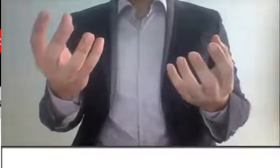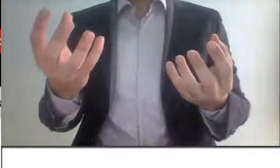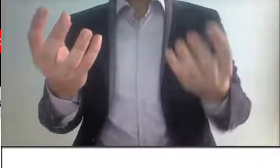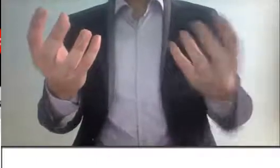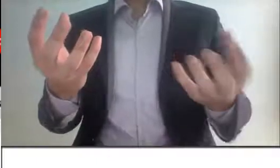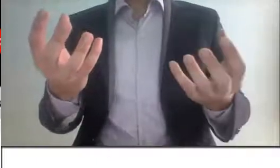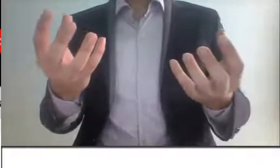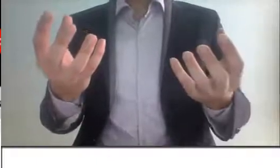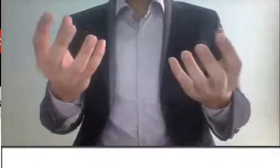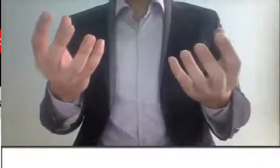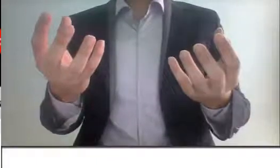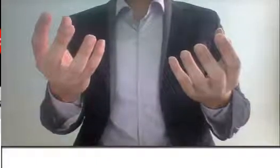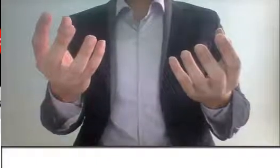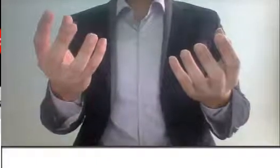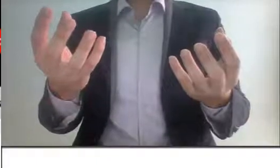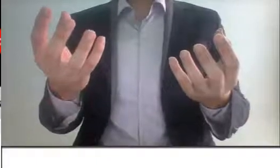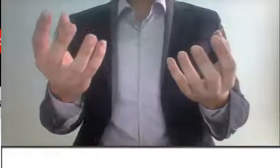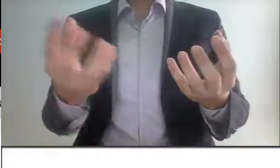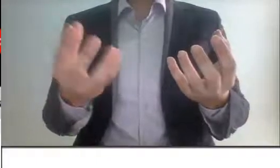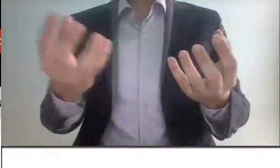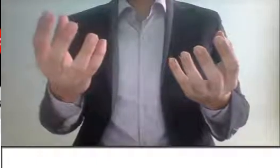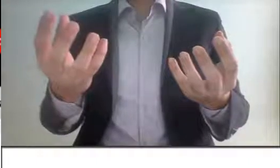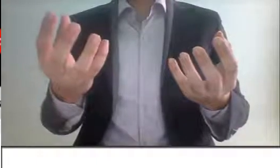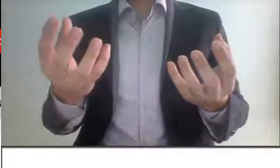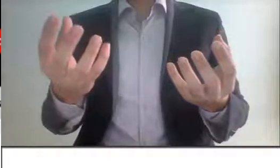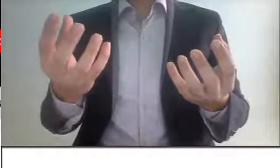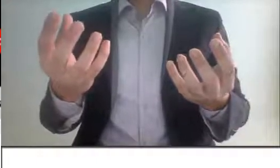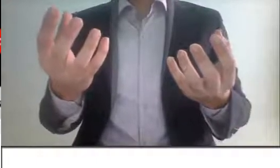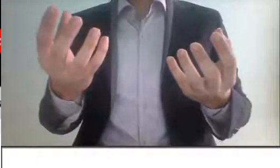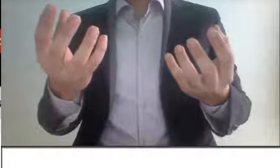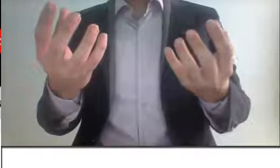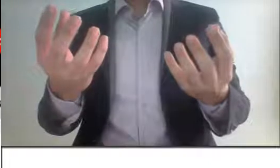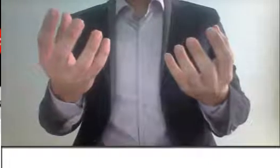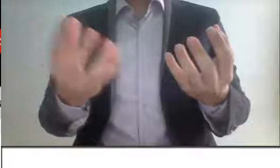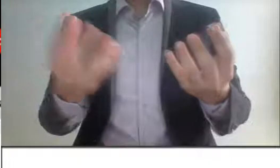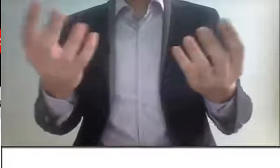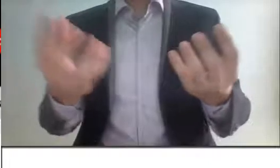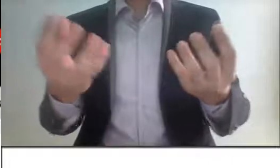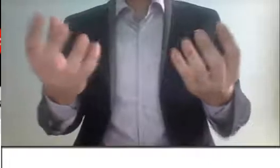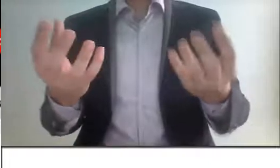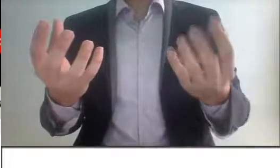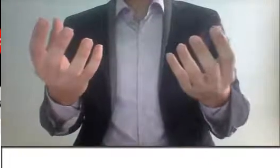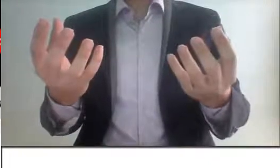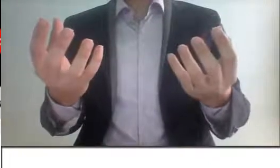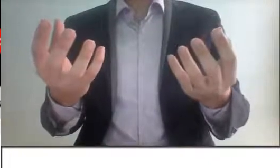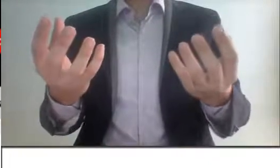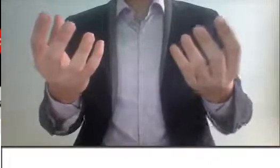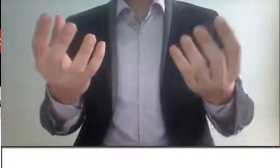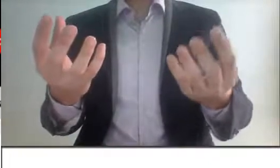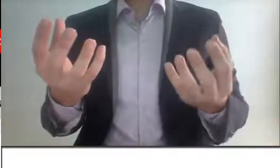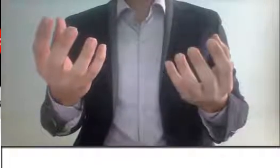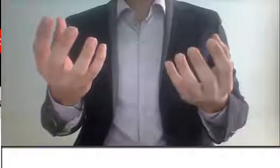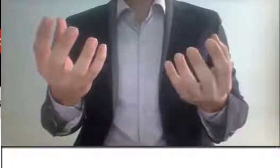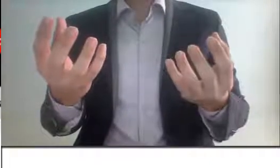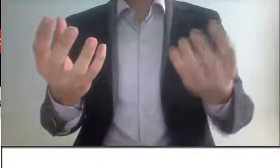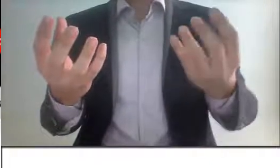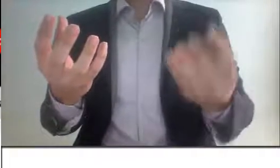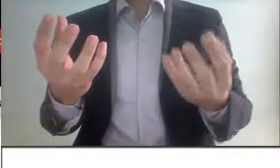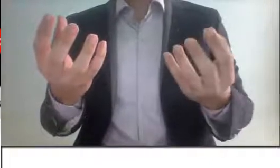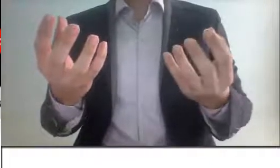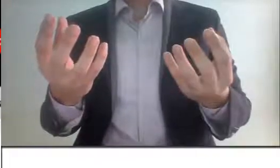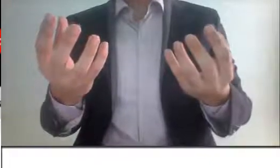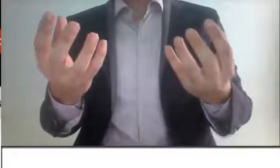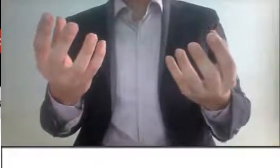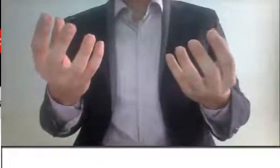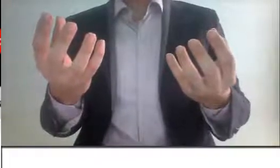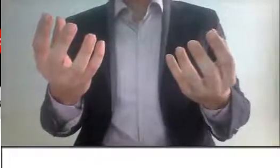Calderón, en el periodo Peña Nieto, ambos pidieron deuda y en cantidades bastante grandes. Incluso me han dicho, no, en este gobierno también se ha pedido deuda.